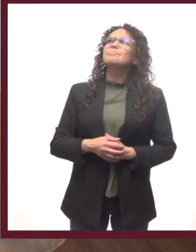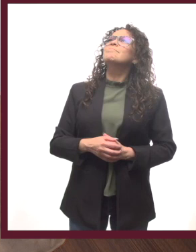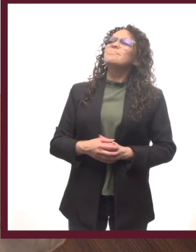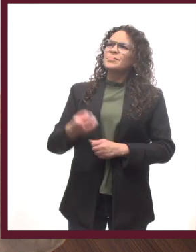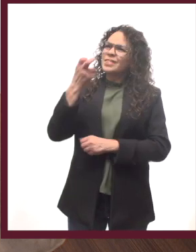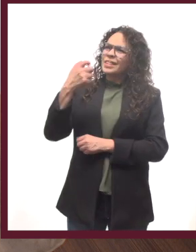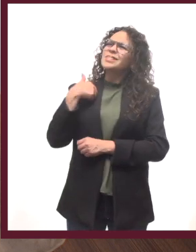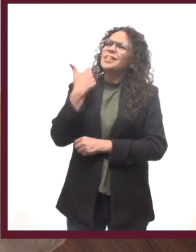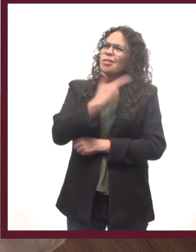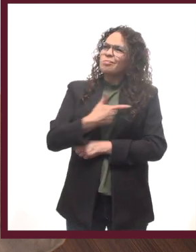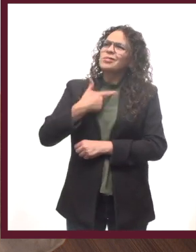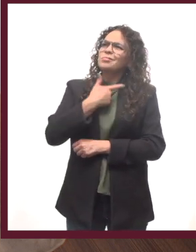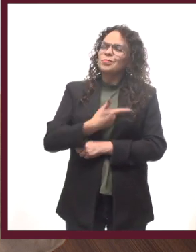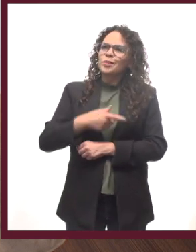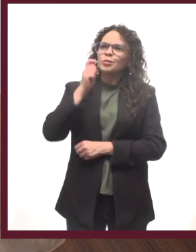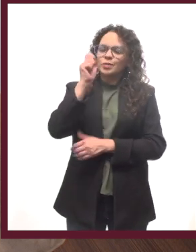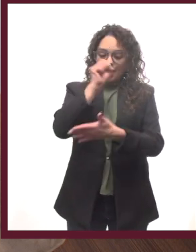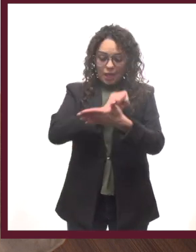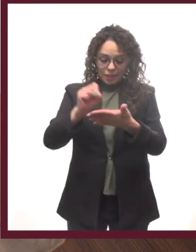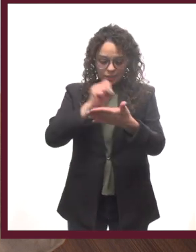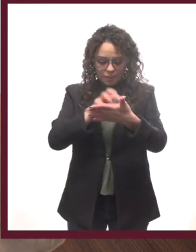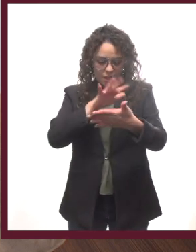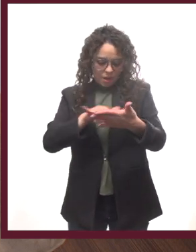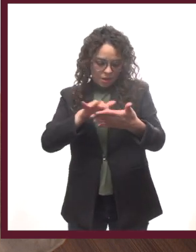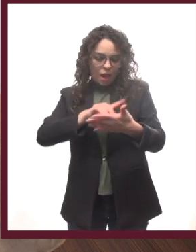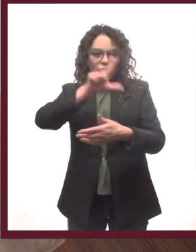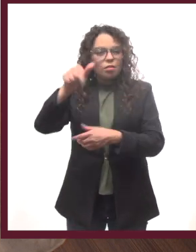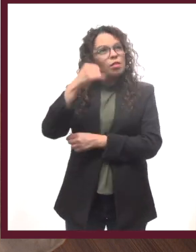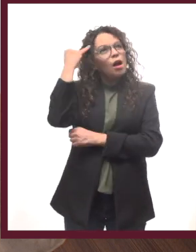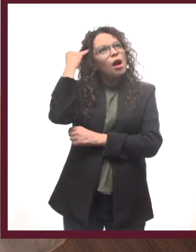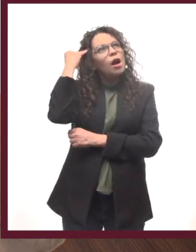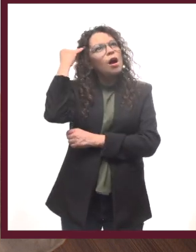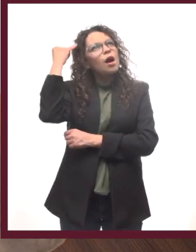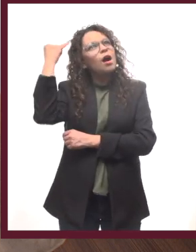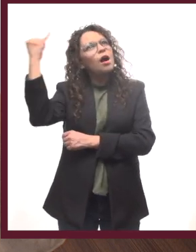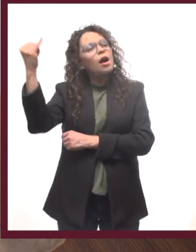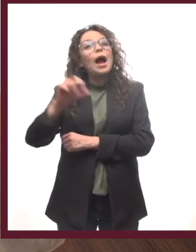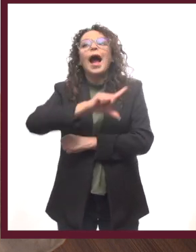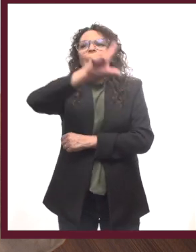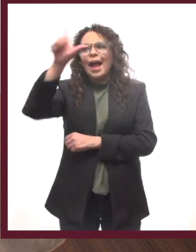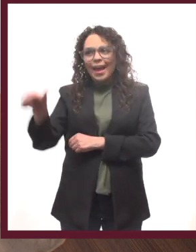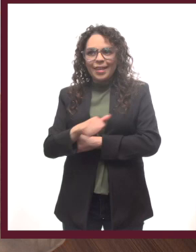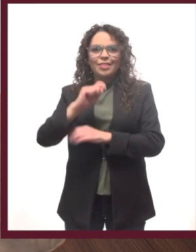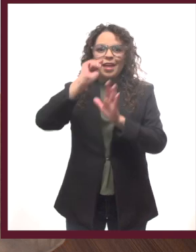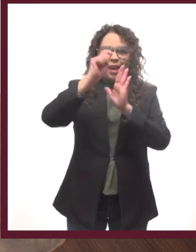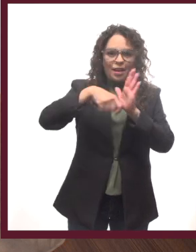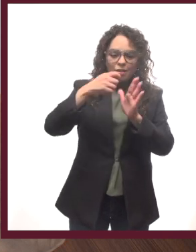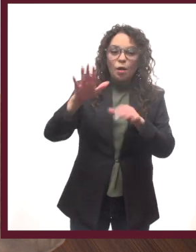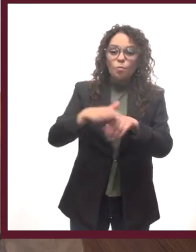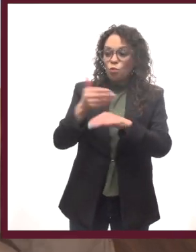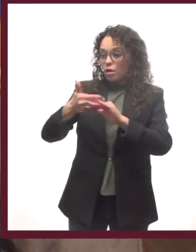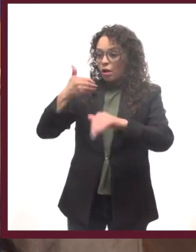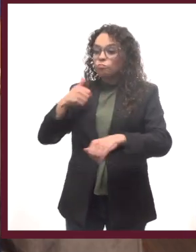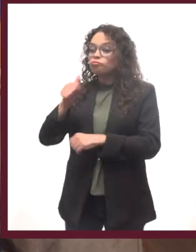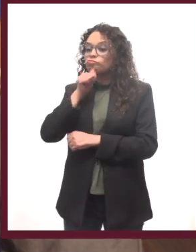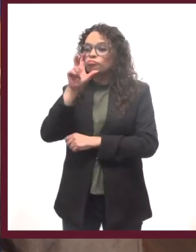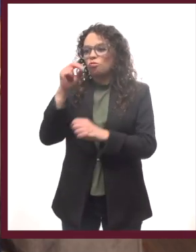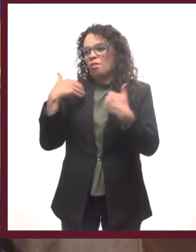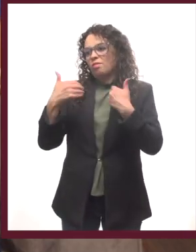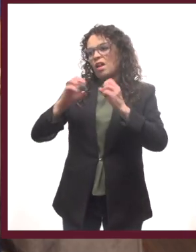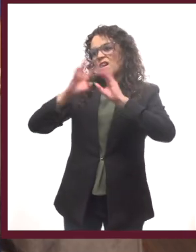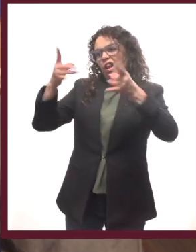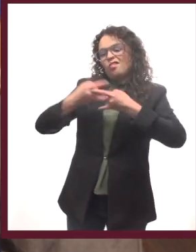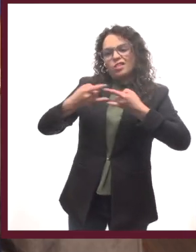Me gustó la idea de visualizar antes de realizar. Así consideramos algunos detalles que no teníamos claros de la historia.